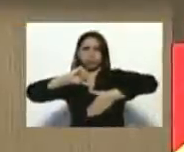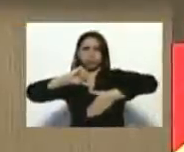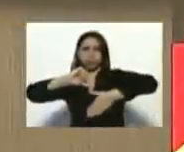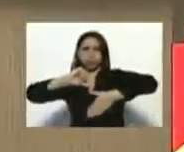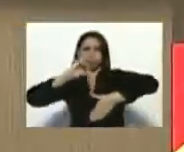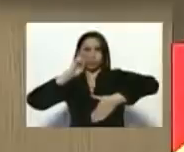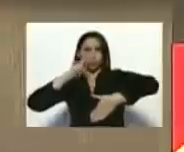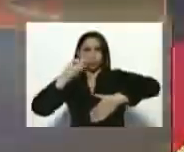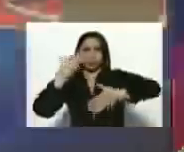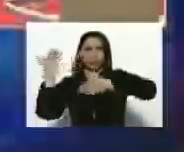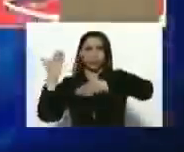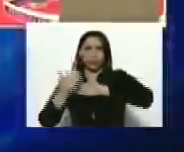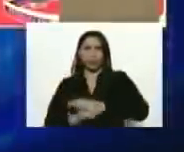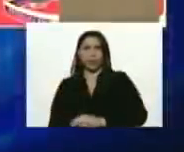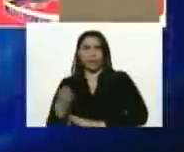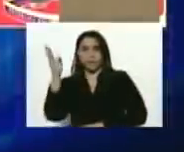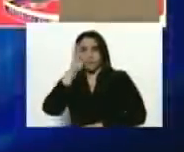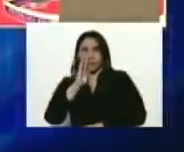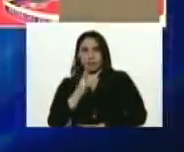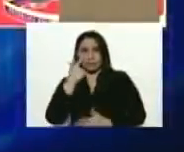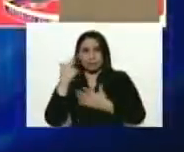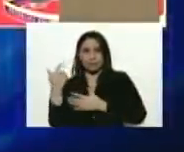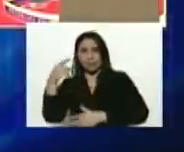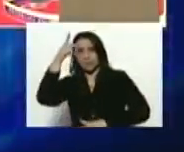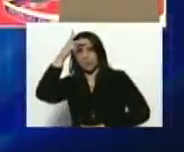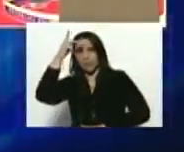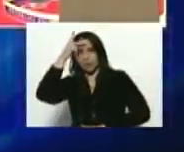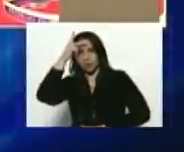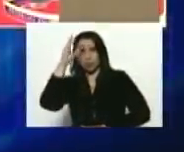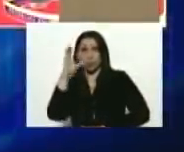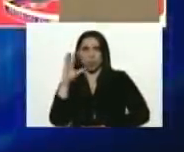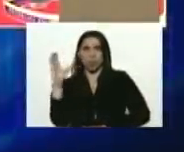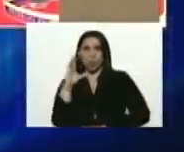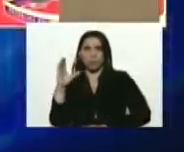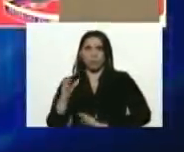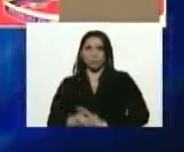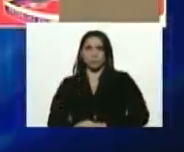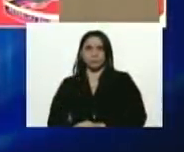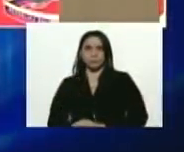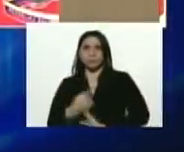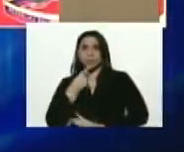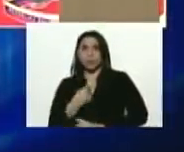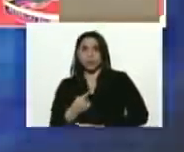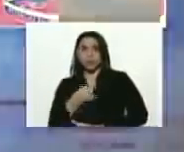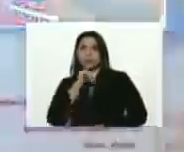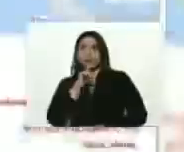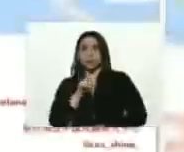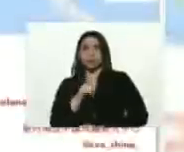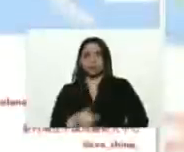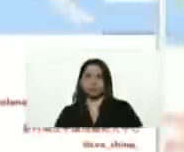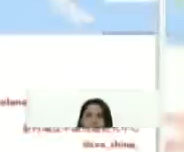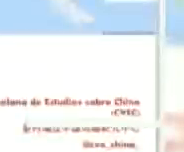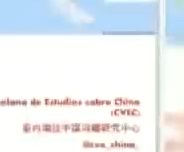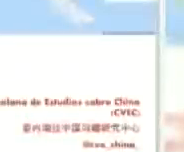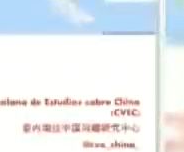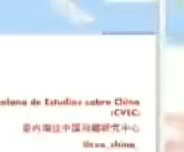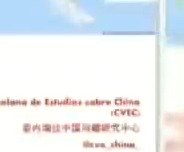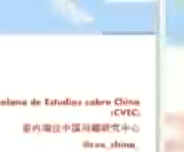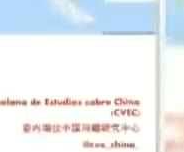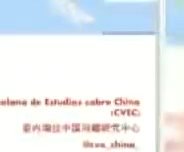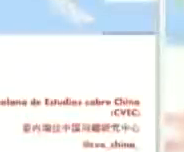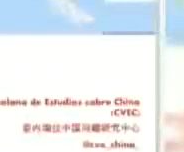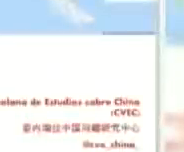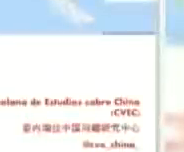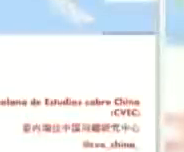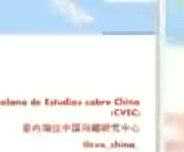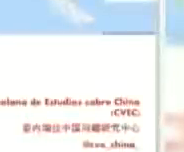está Brasil repuntando, Perú, Colombia. Dice este reporte, de los